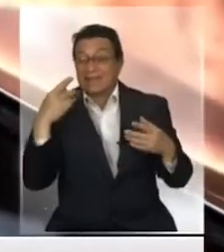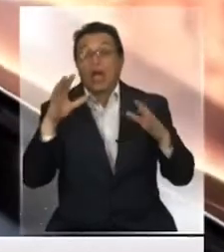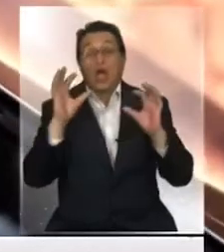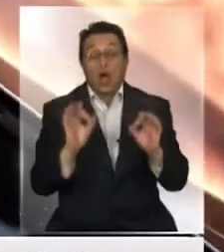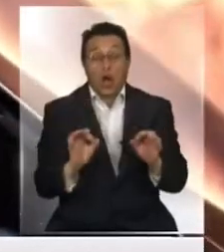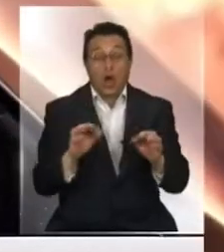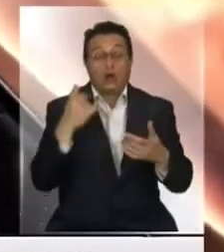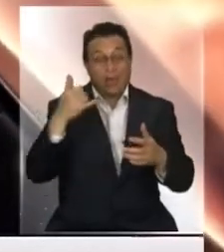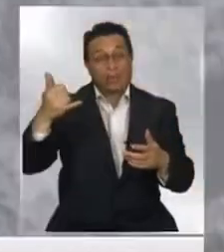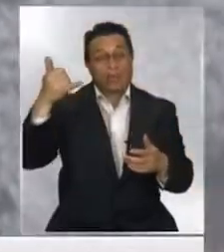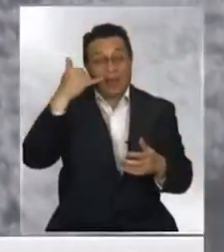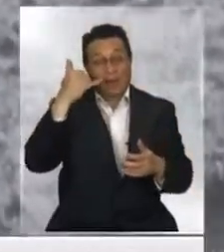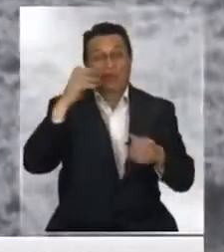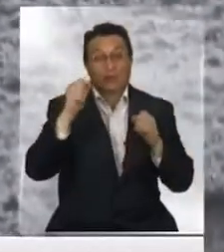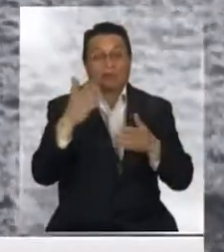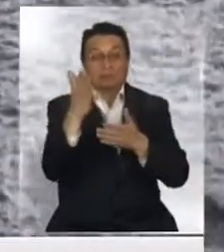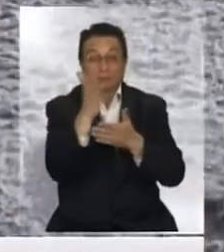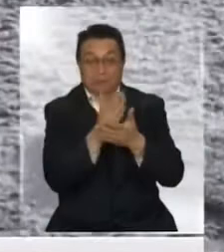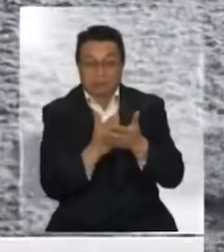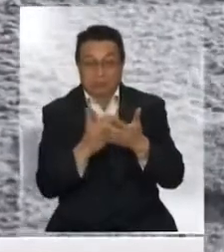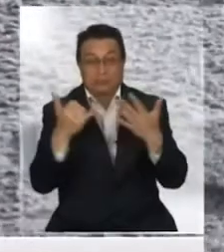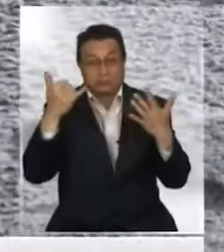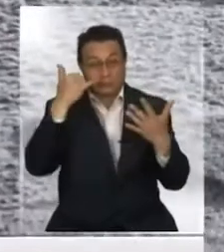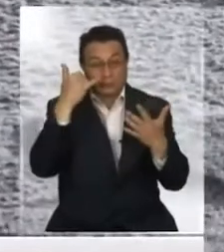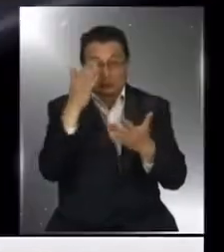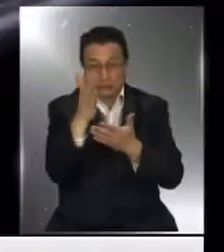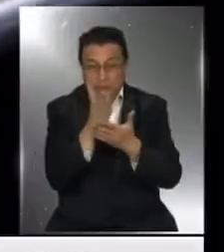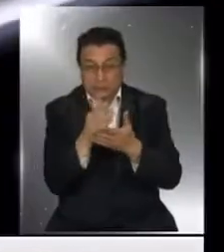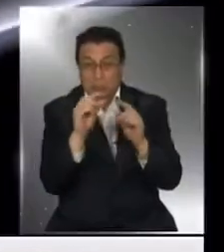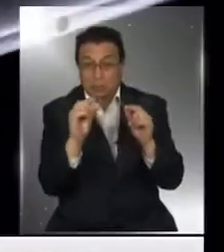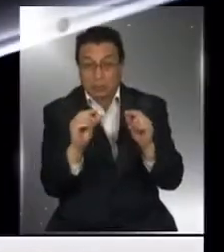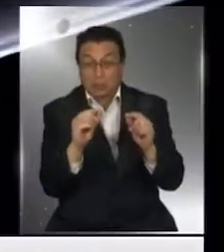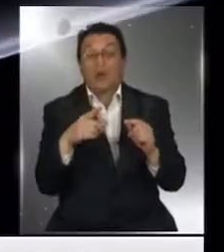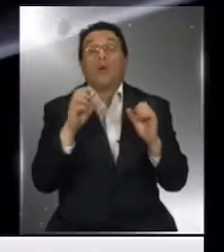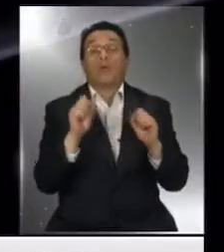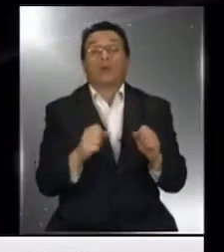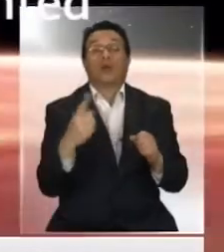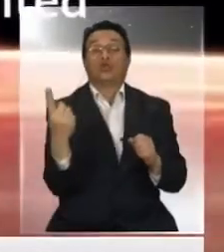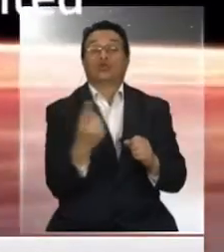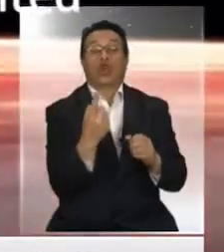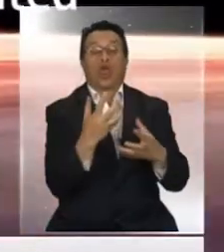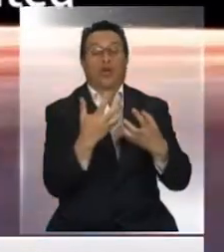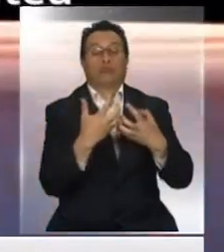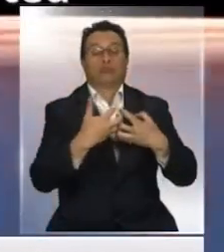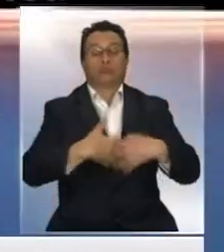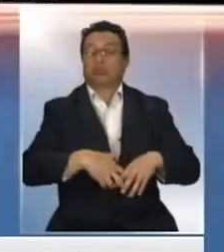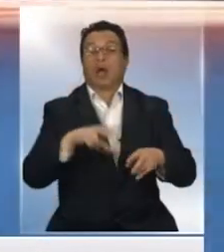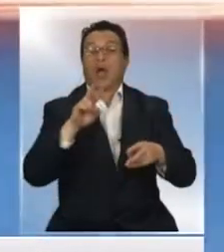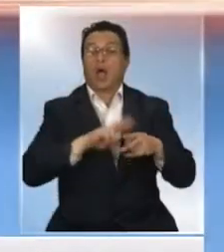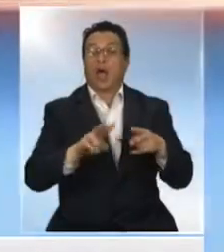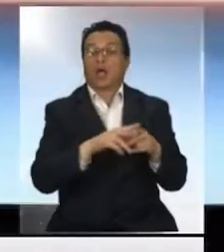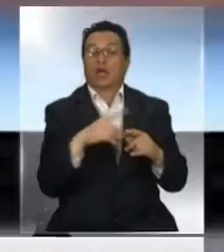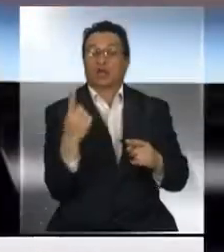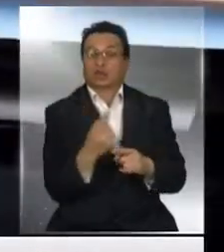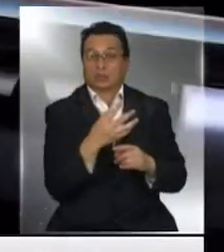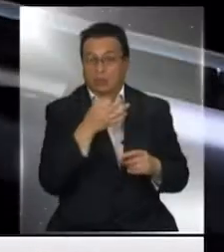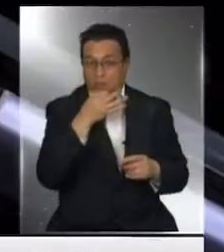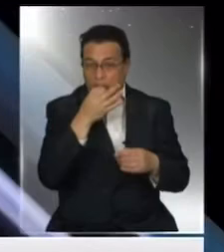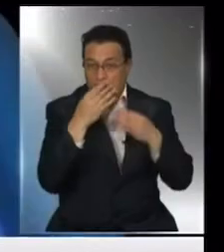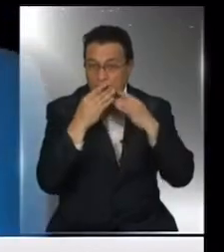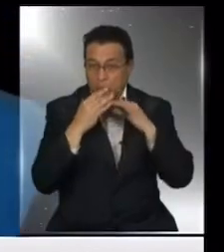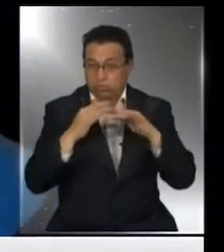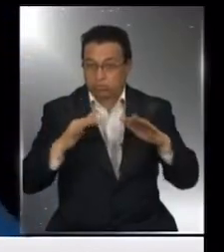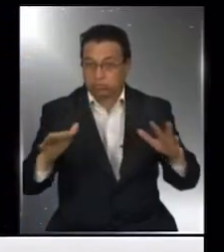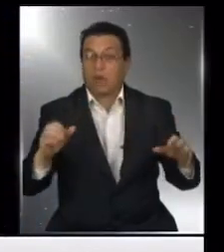para teléfonos que a lo mejor se trizan un poco la pantalla, trizaduras pequeñas, quizás va a tener esa capacidad. Eso es lo que se está hablando hoy día en el mundo tech respecto de